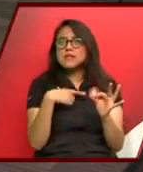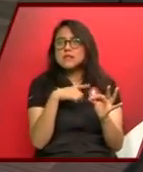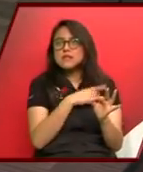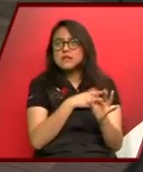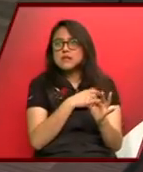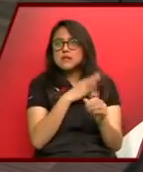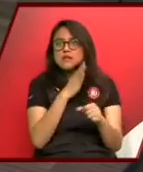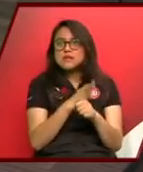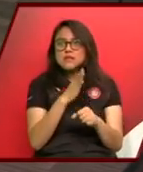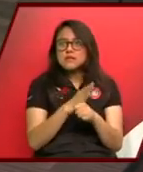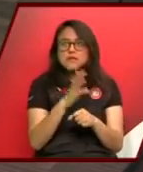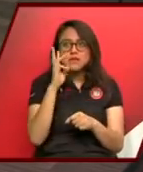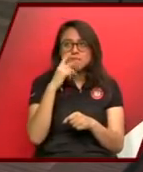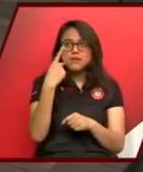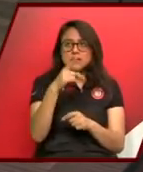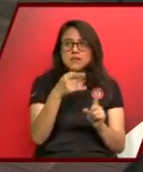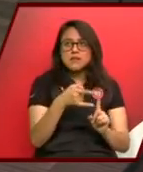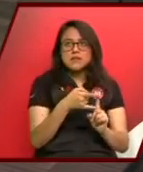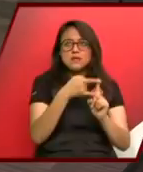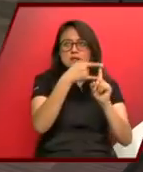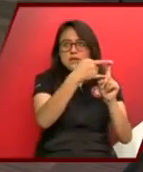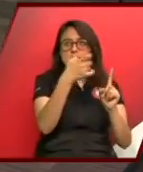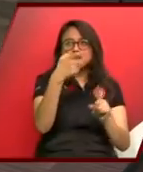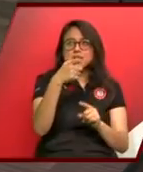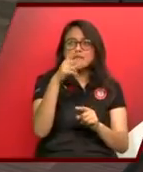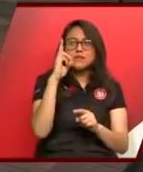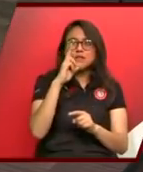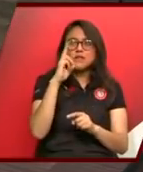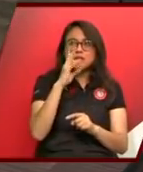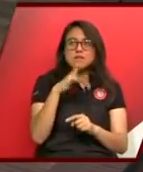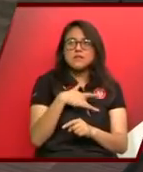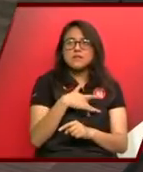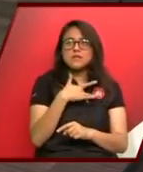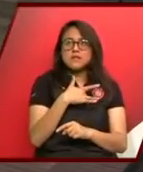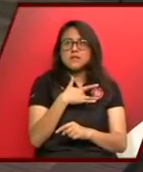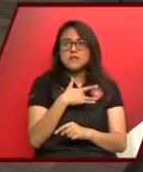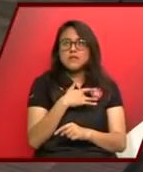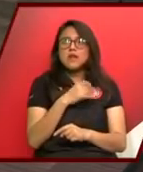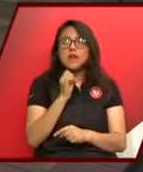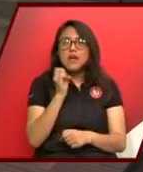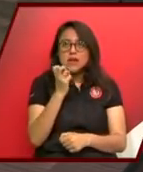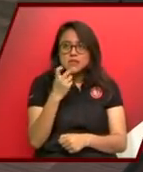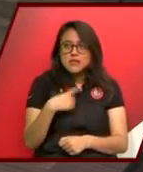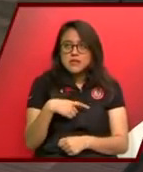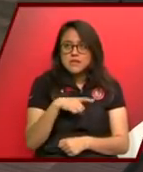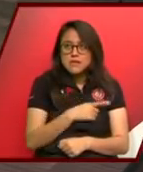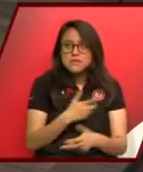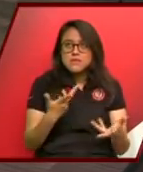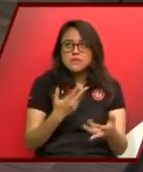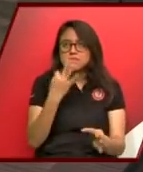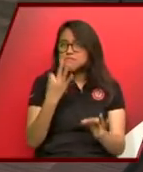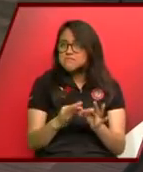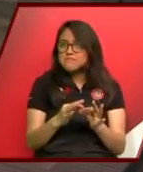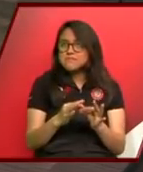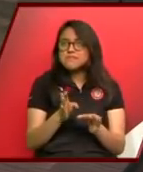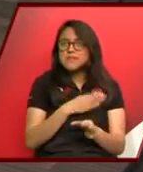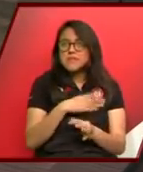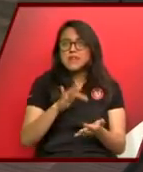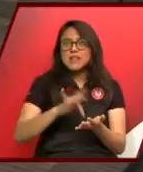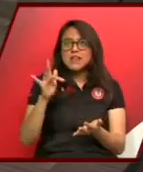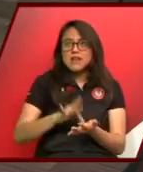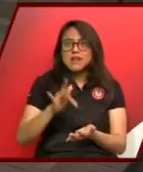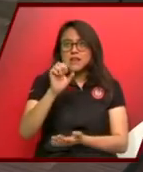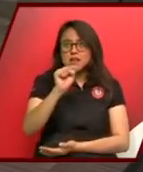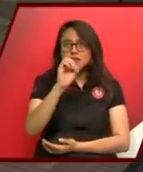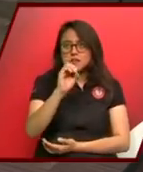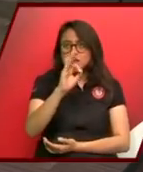momento... Ubica la camarita de su... Cuando tableta, lo vea centrado, celular. Le va a decir, aquí ese libro tienes que hacer esto. Mil gracias, Sofi López,